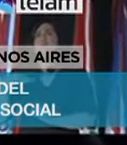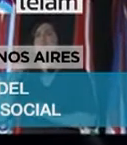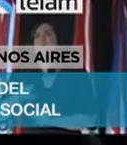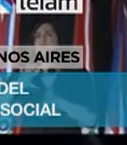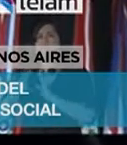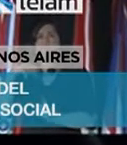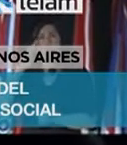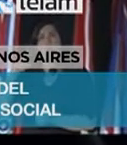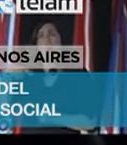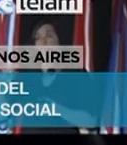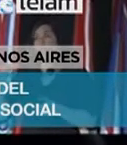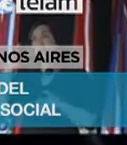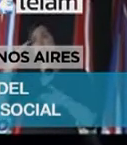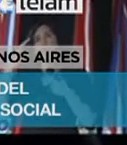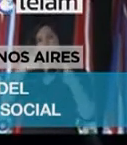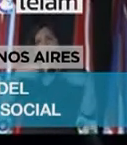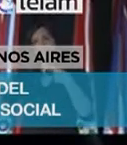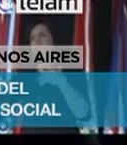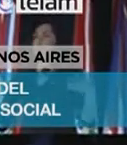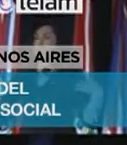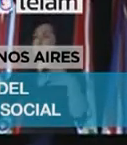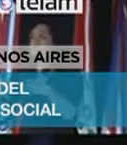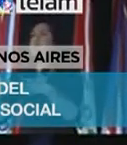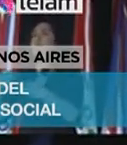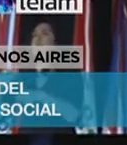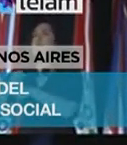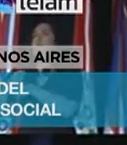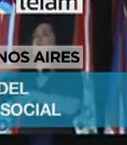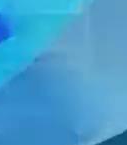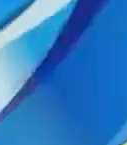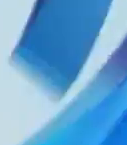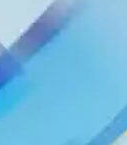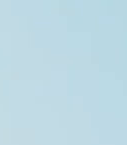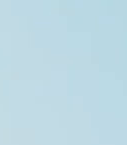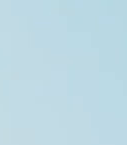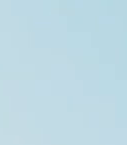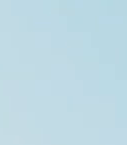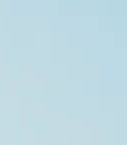tenemos que avanzar hacia un gran desarrollo, a un gran progreso.